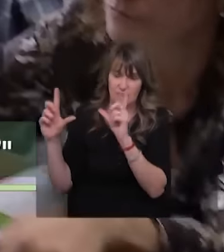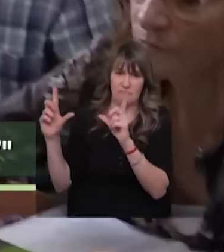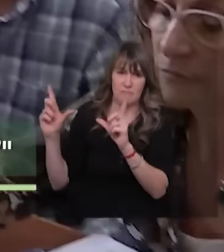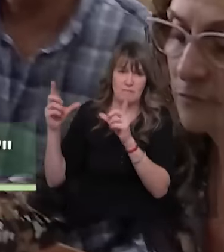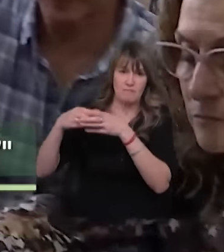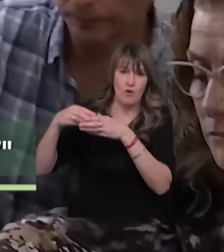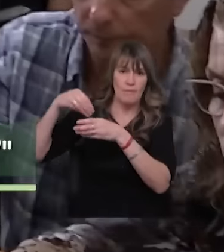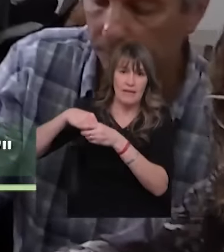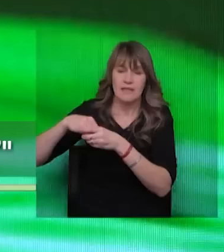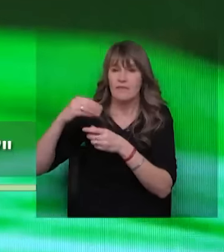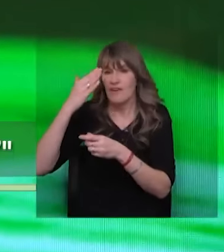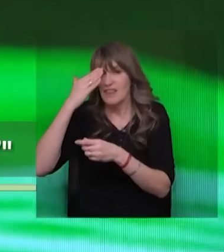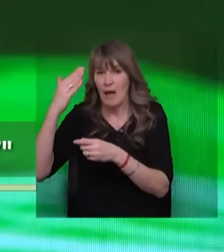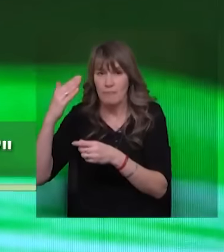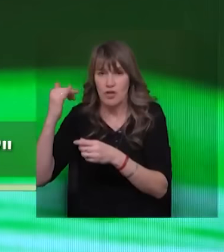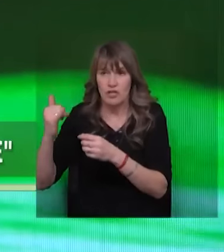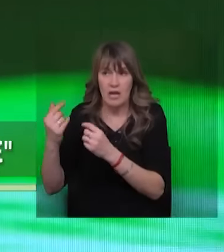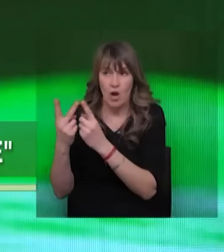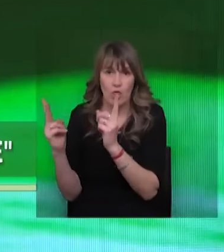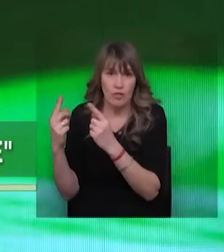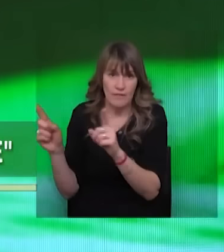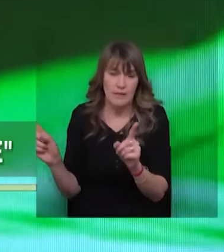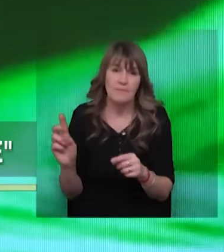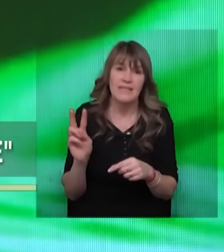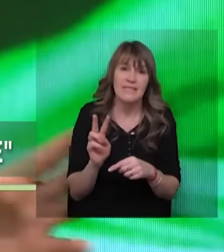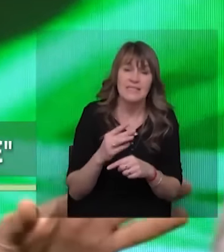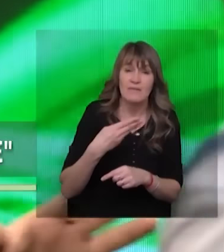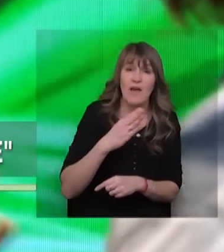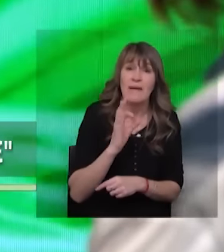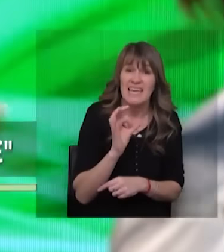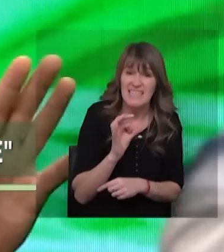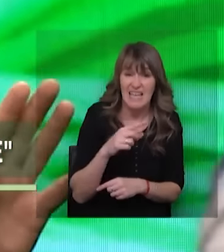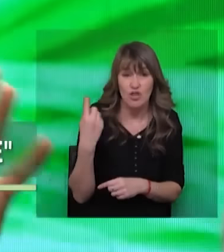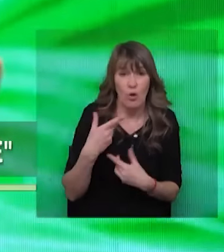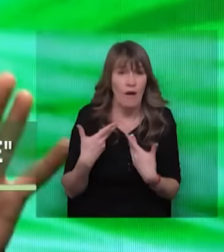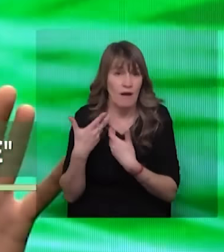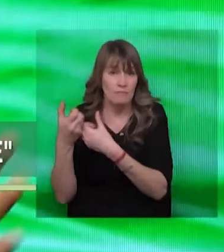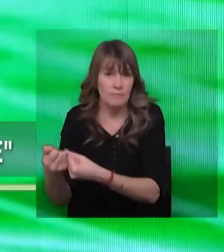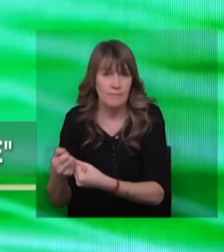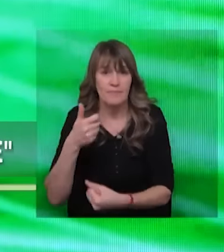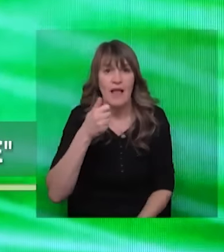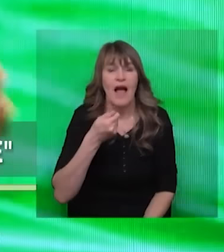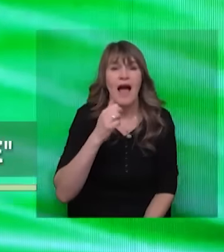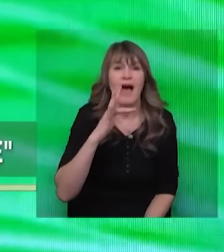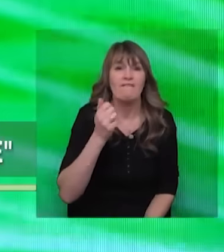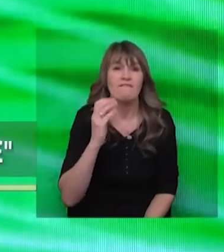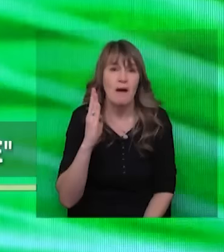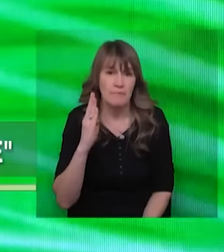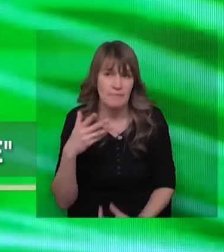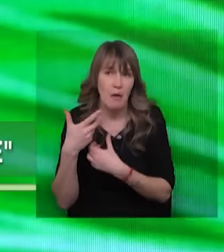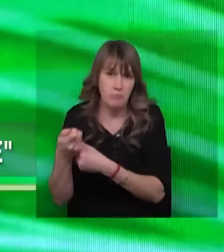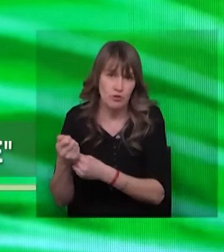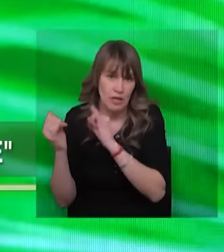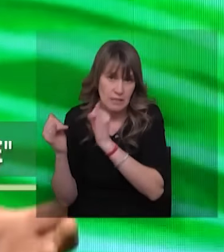referen al frente amplio en torno a la seguridad social por ejemplo en esencia están todos a favor de de las saap no de mantener las afap Pero el punto de vista